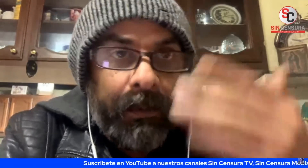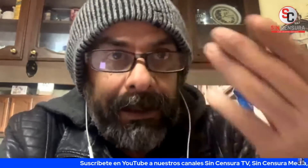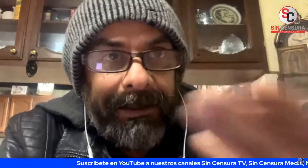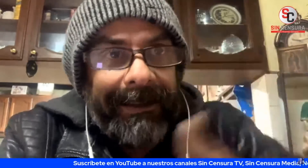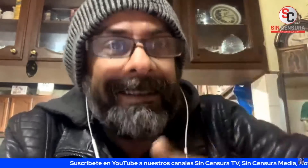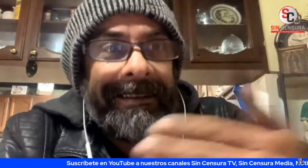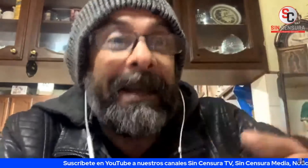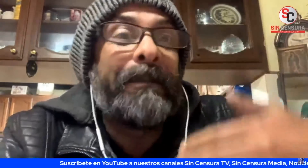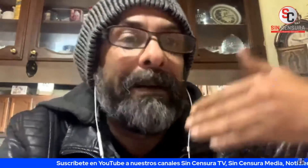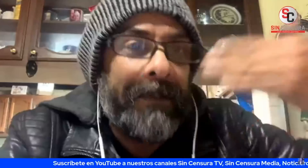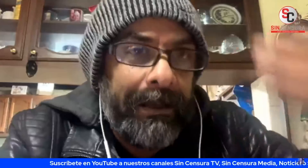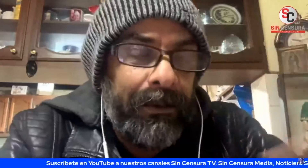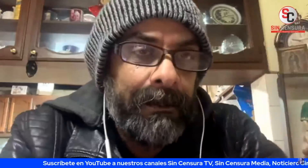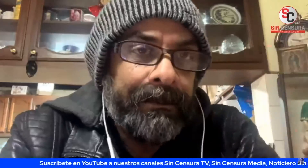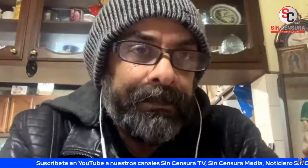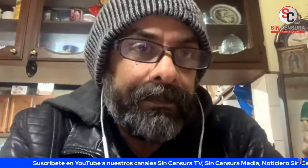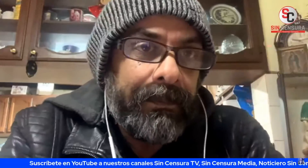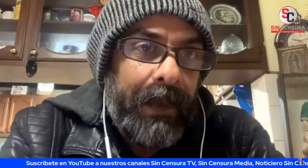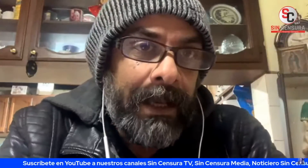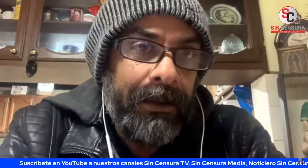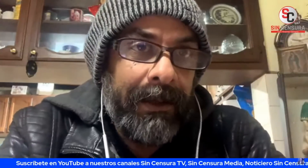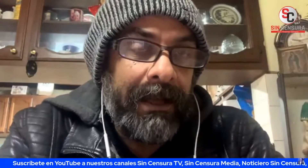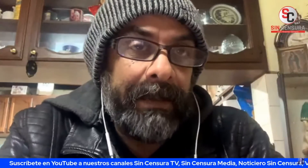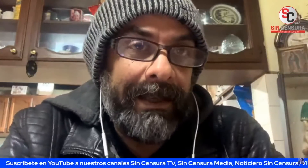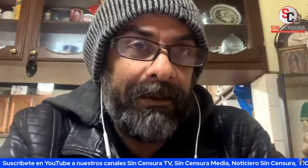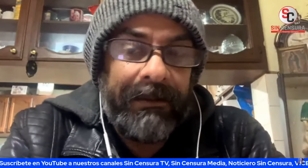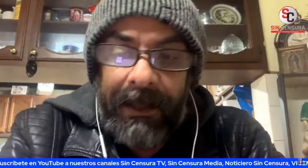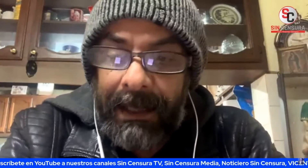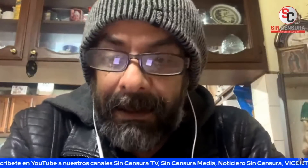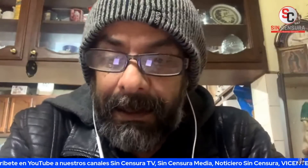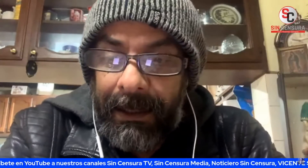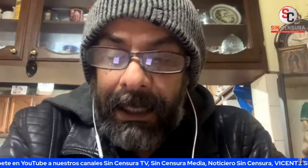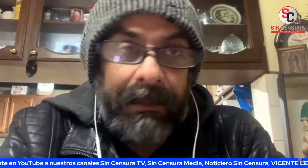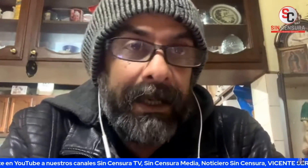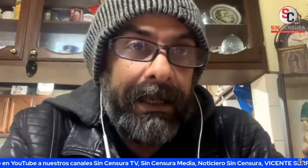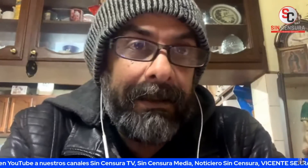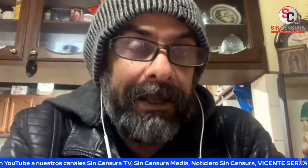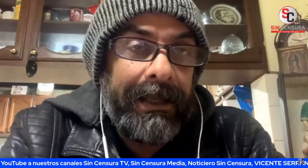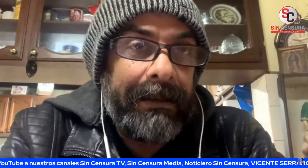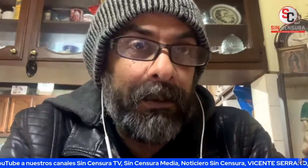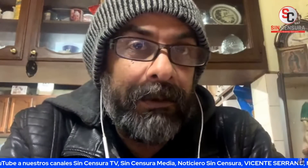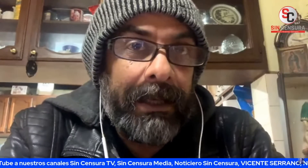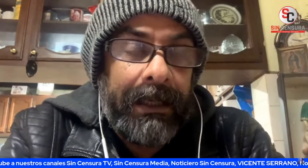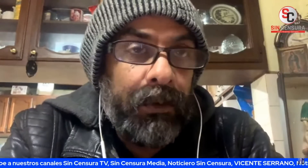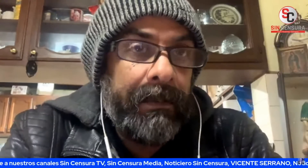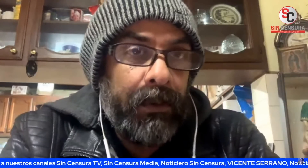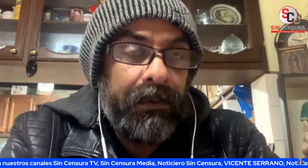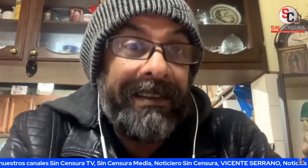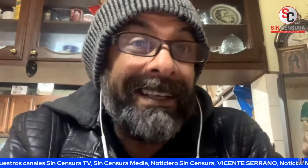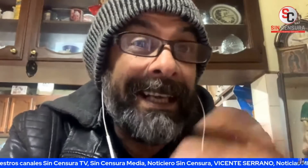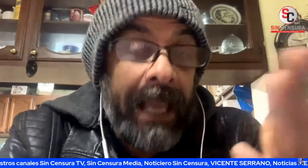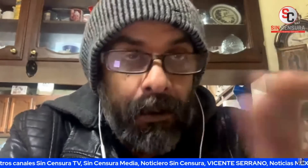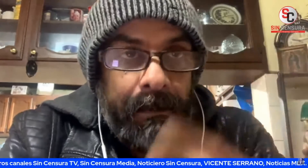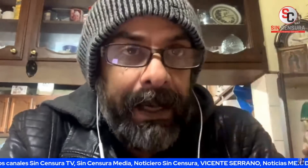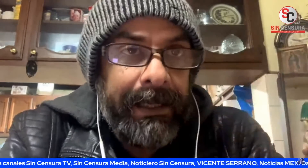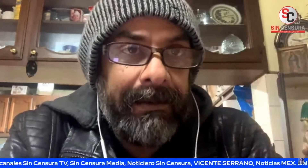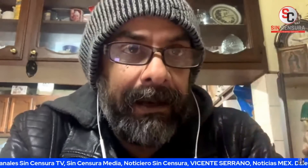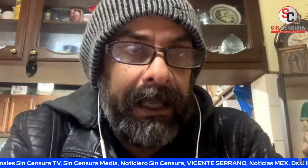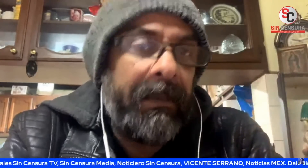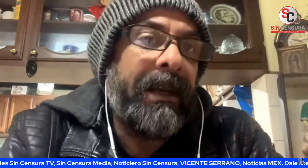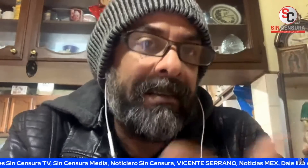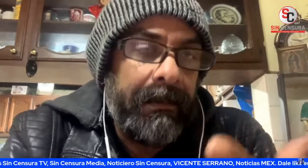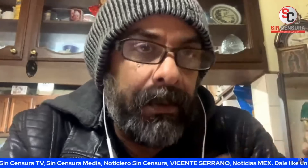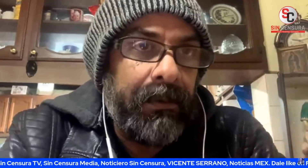narrativa que, como bien dices, está permeando en todas las capas de la sociedad. Imagínate que tú le preguntes y que